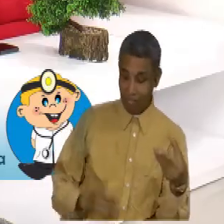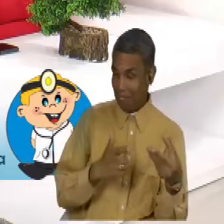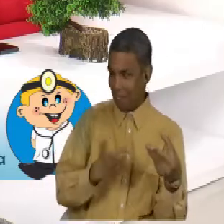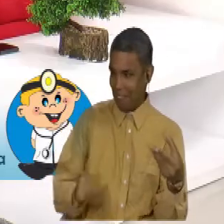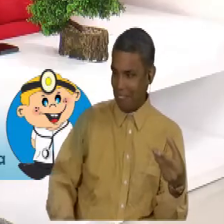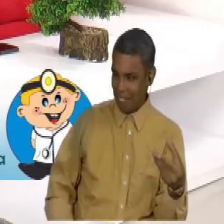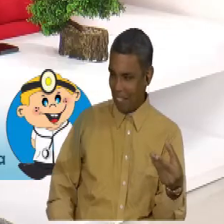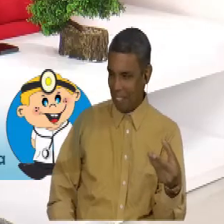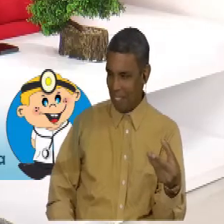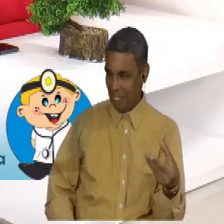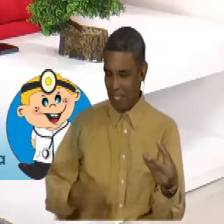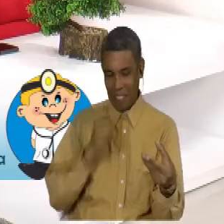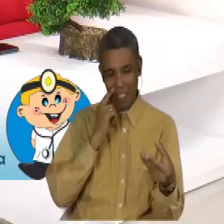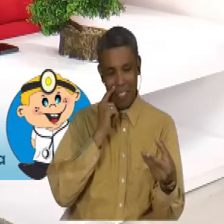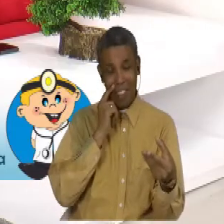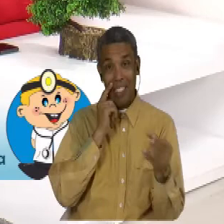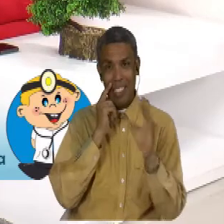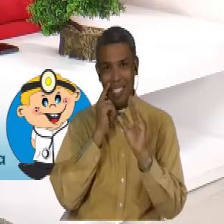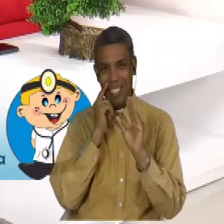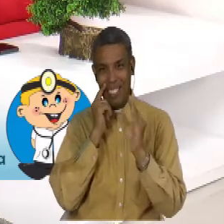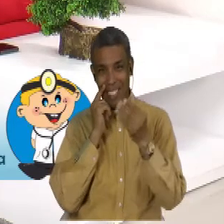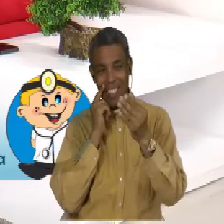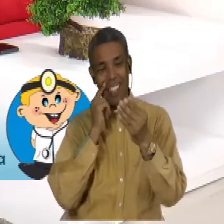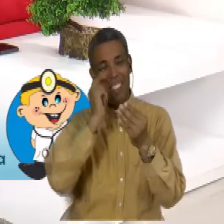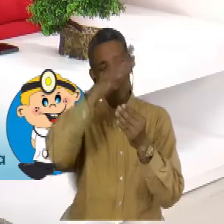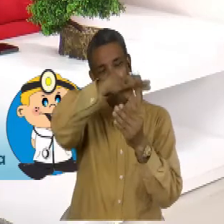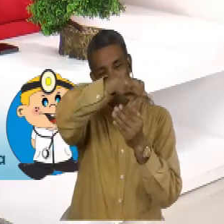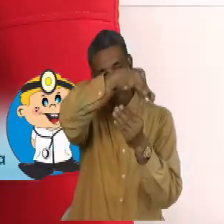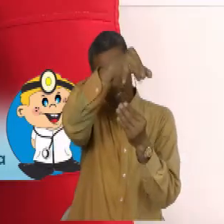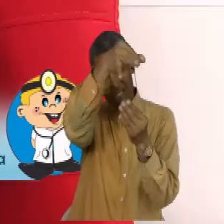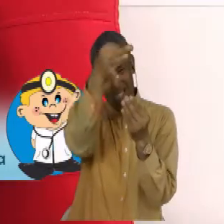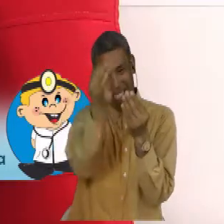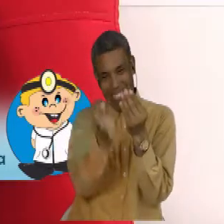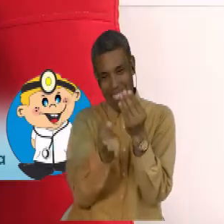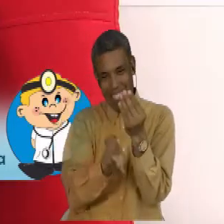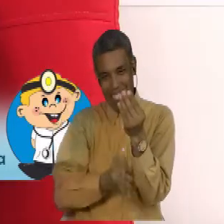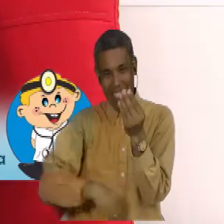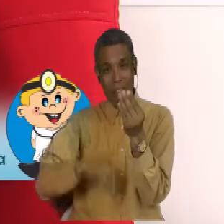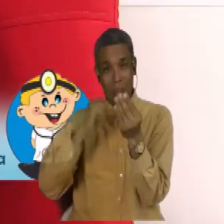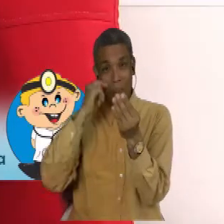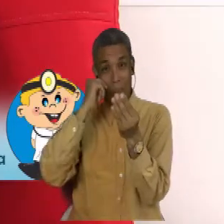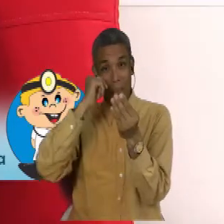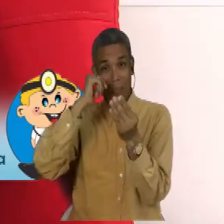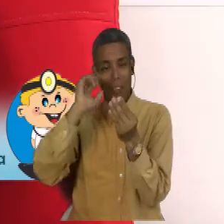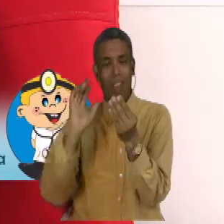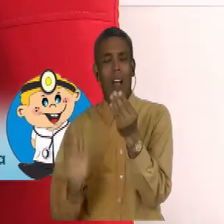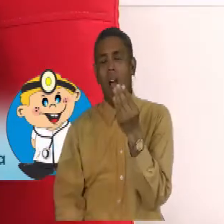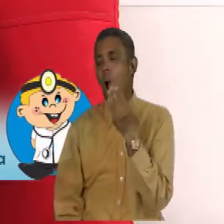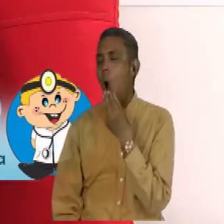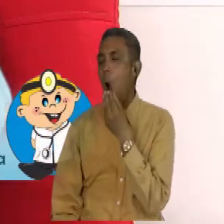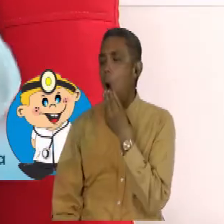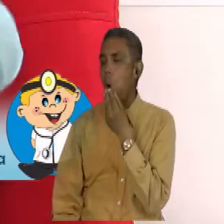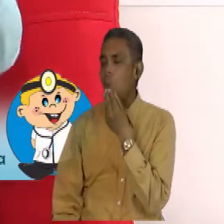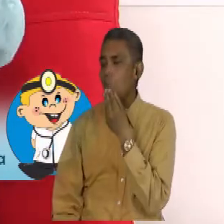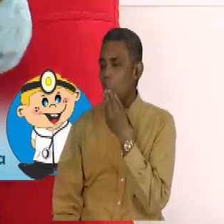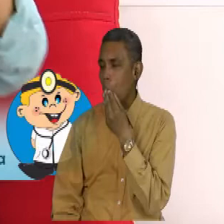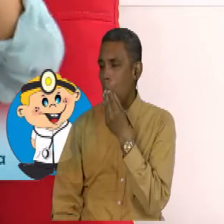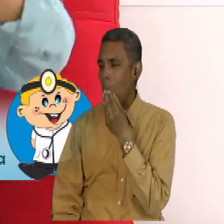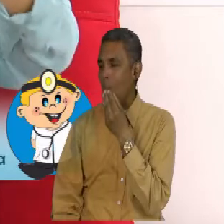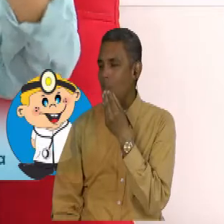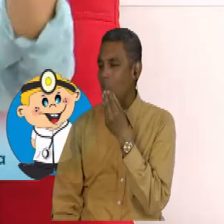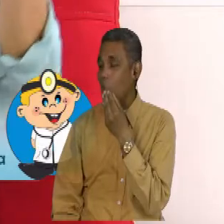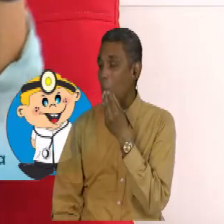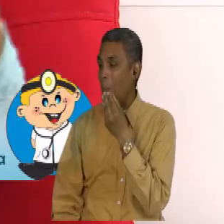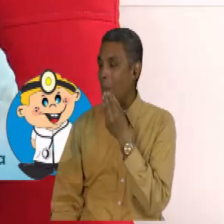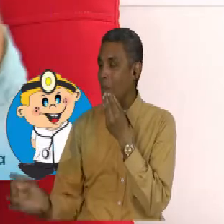salud tiene cuatro variables, ¿sí? Una persona cuando llega a este mundo tiene cuatro variables. Una, que